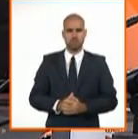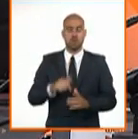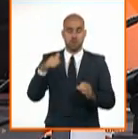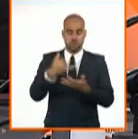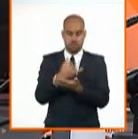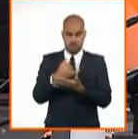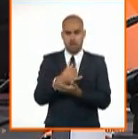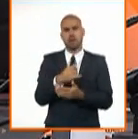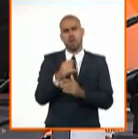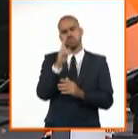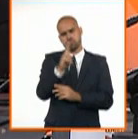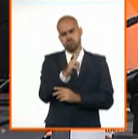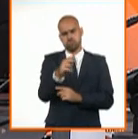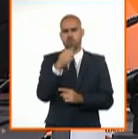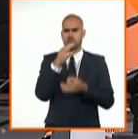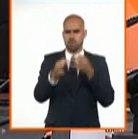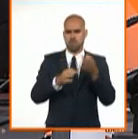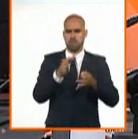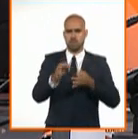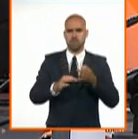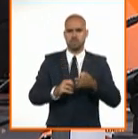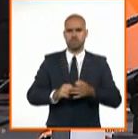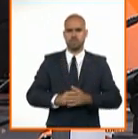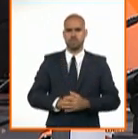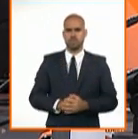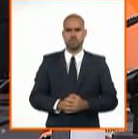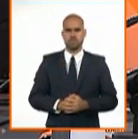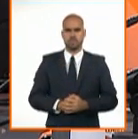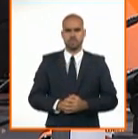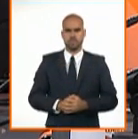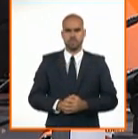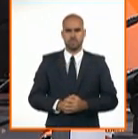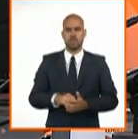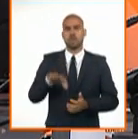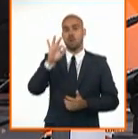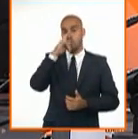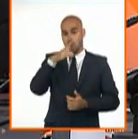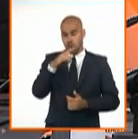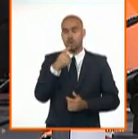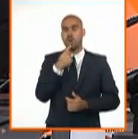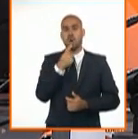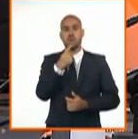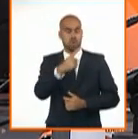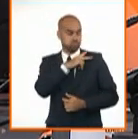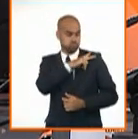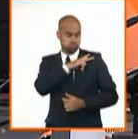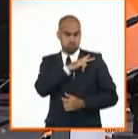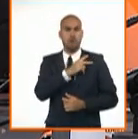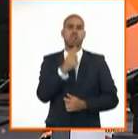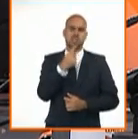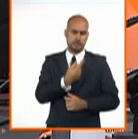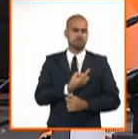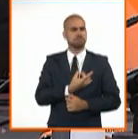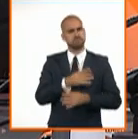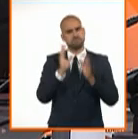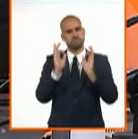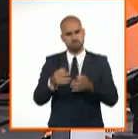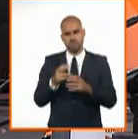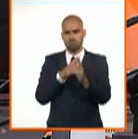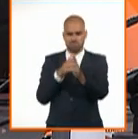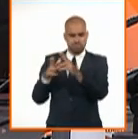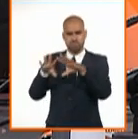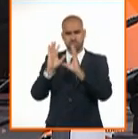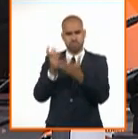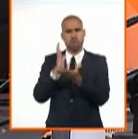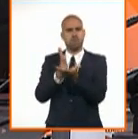inter en la plaza de san pedro las máximas autoridades de la onu también expresaron gran pesar por el reciente tiroteo en la escuela primaria